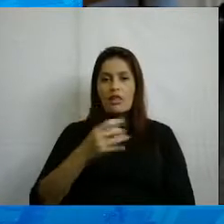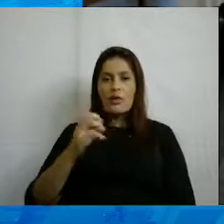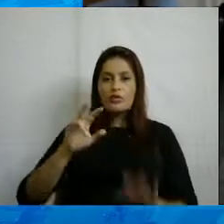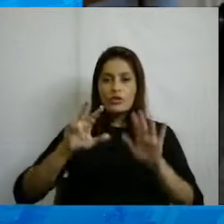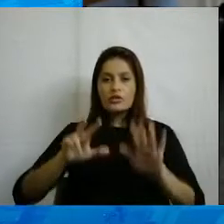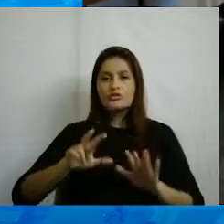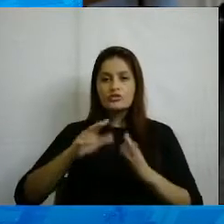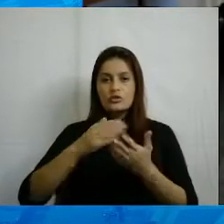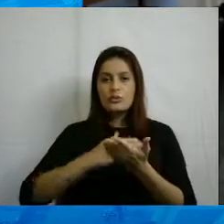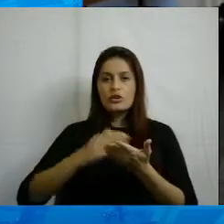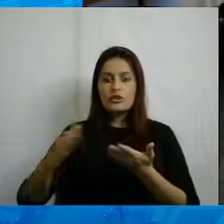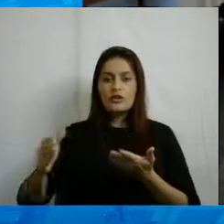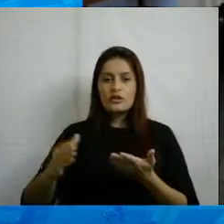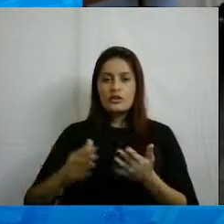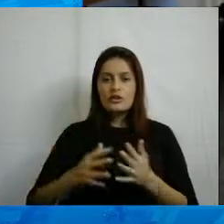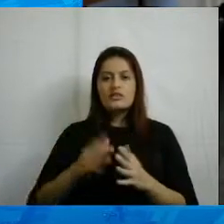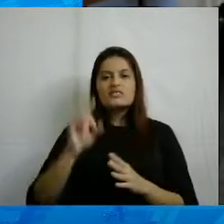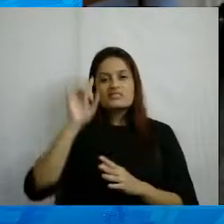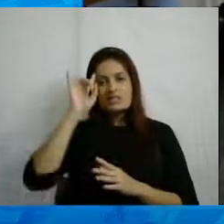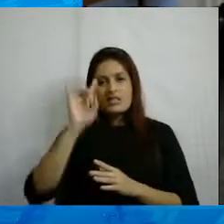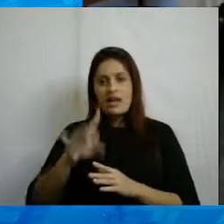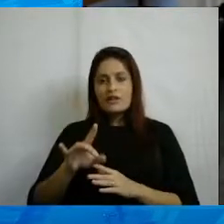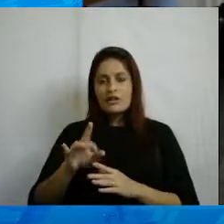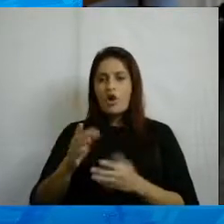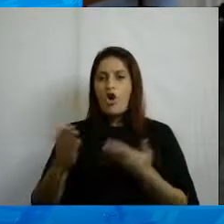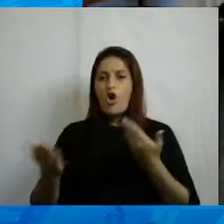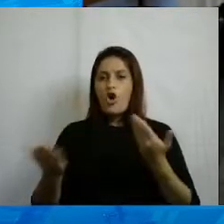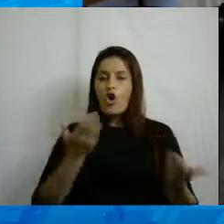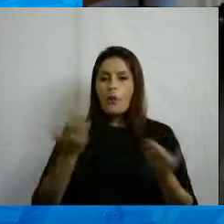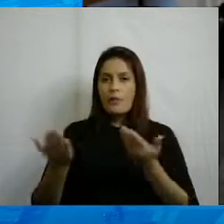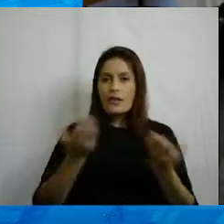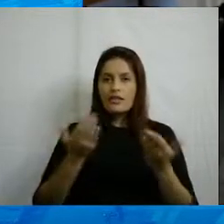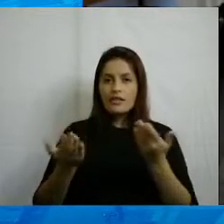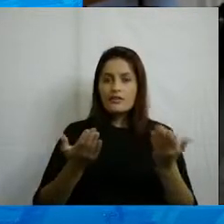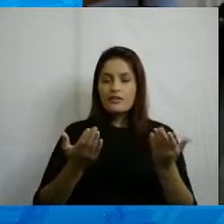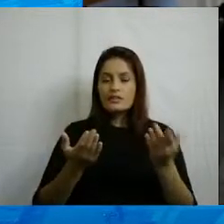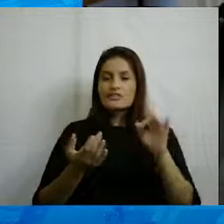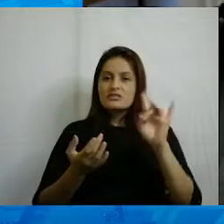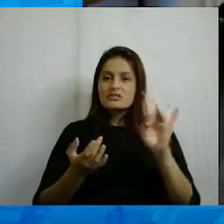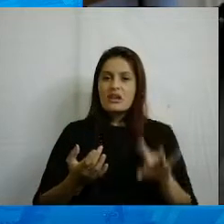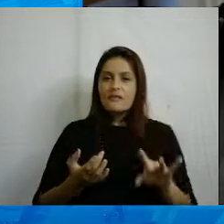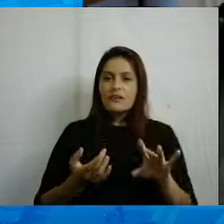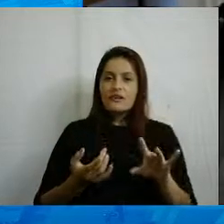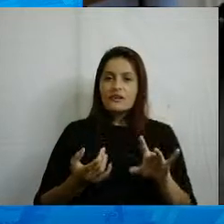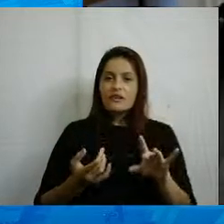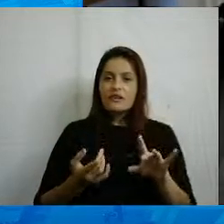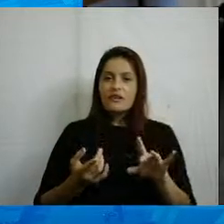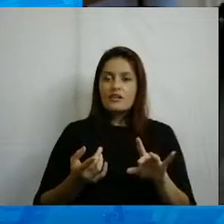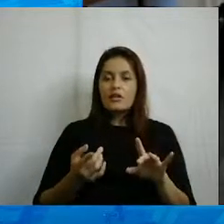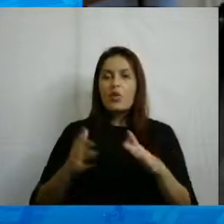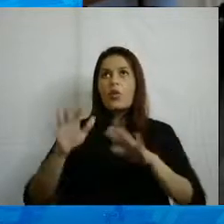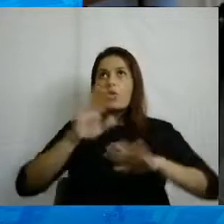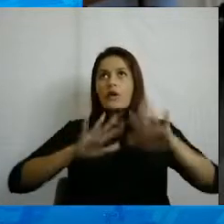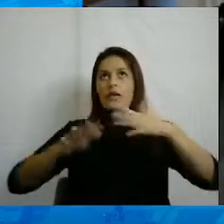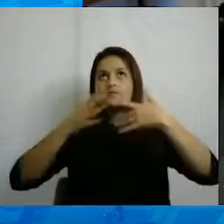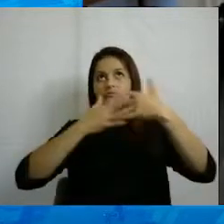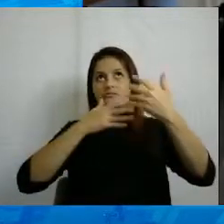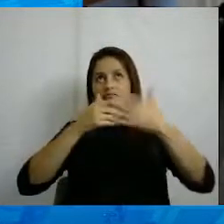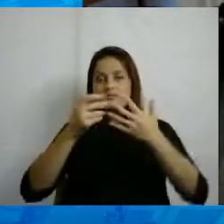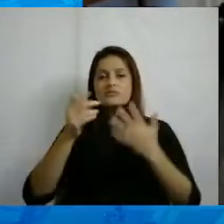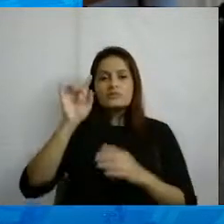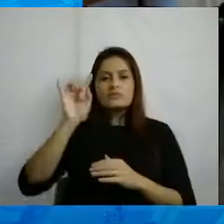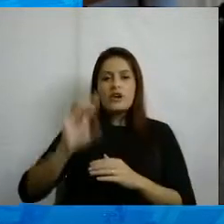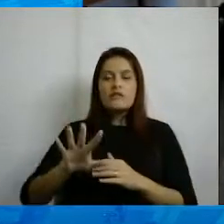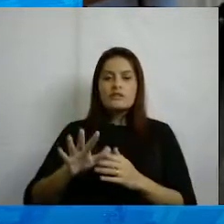Mi pregunta apunta a saber si comparativamente, evidentemente desde el punto de vista de la protección del medio ambiente,